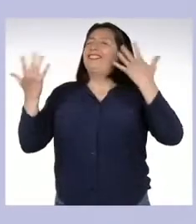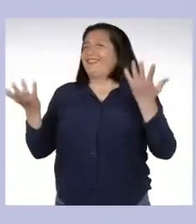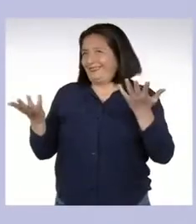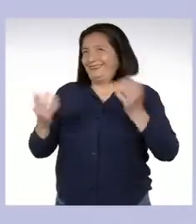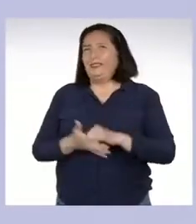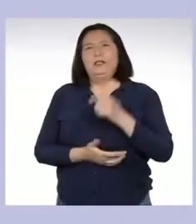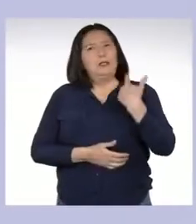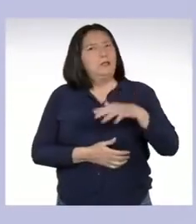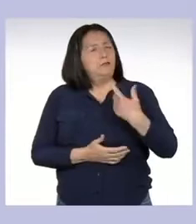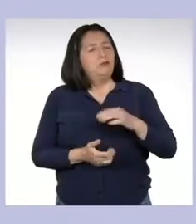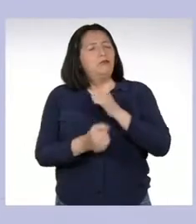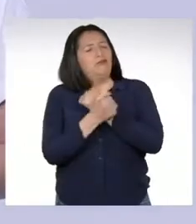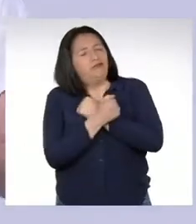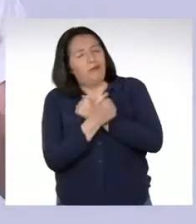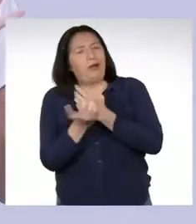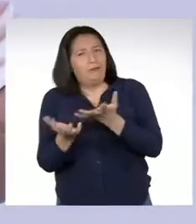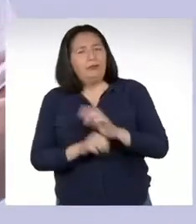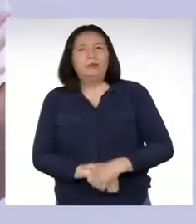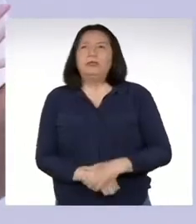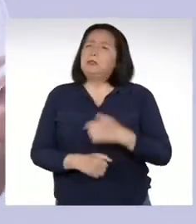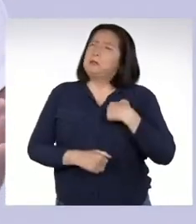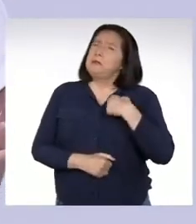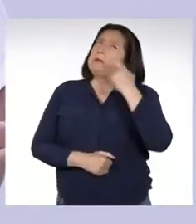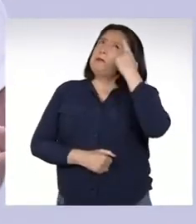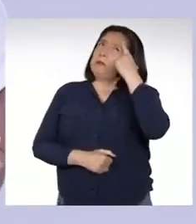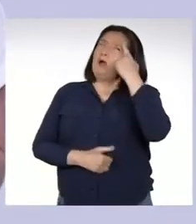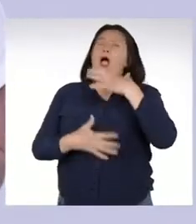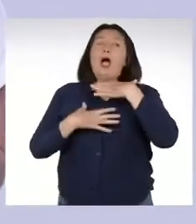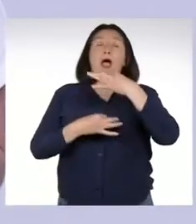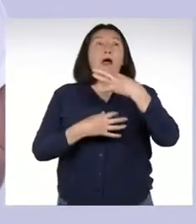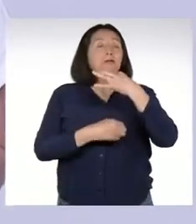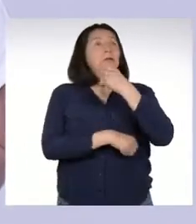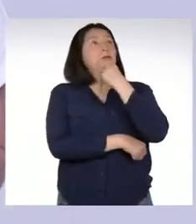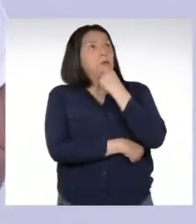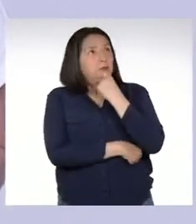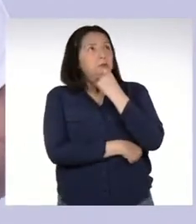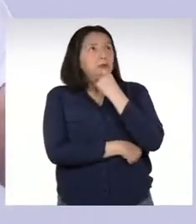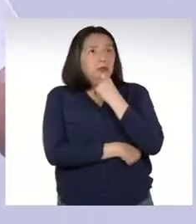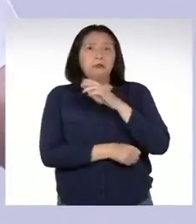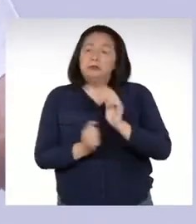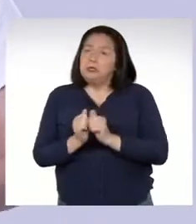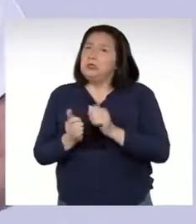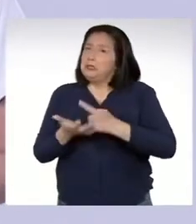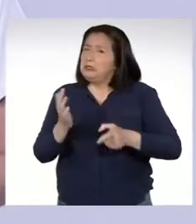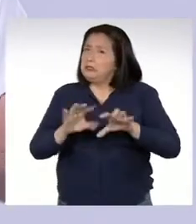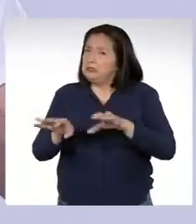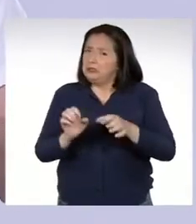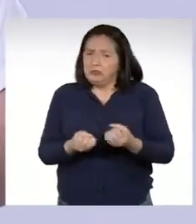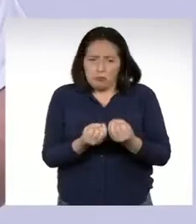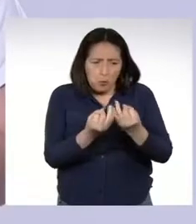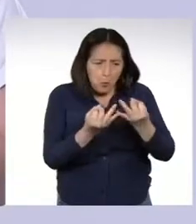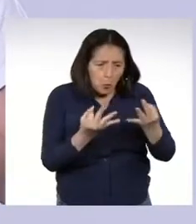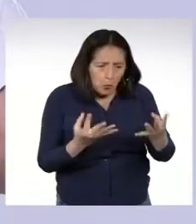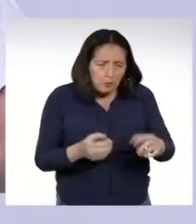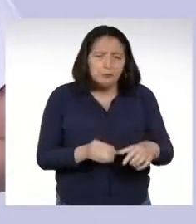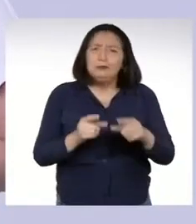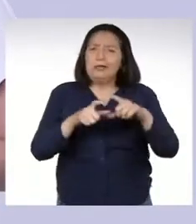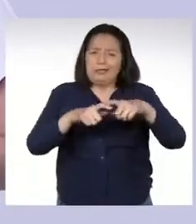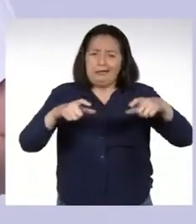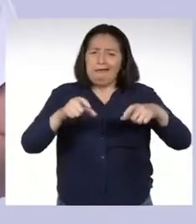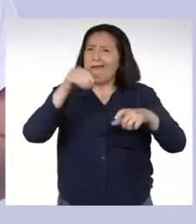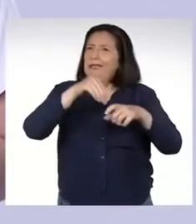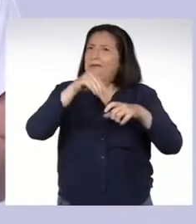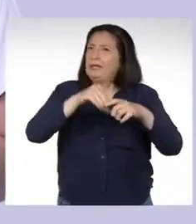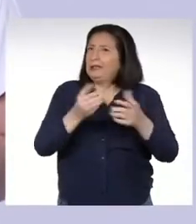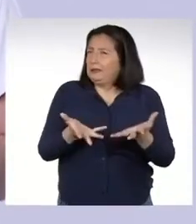sobre todo con mucho cariño. Me pareció muy interesante el proceso que realizamos juntos contando las galletas que hay en cada